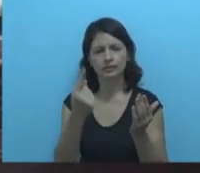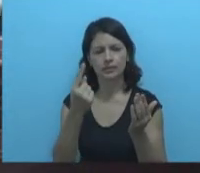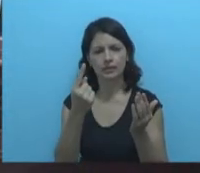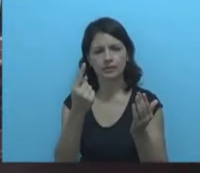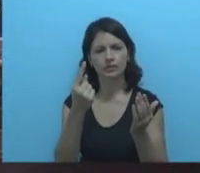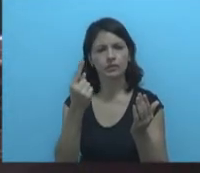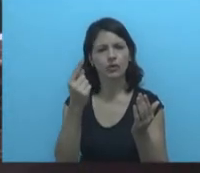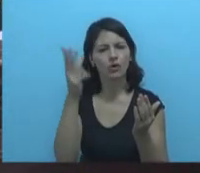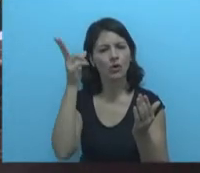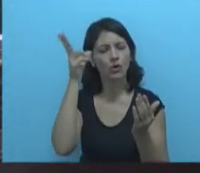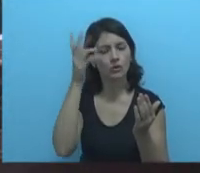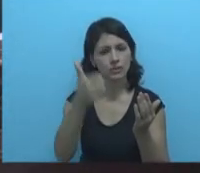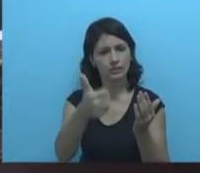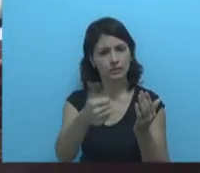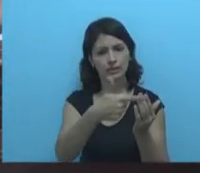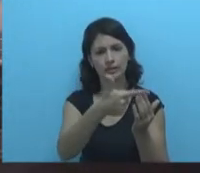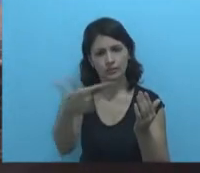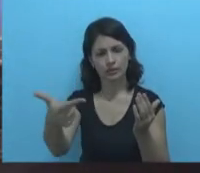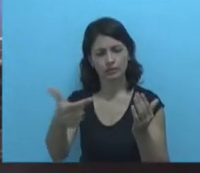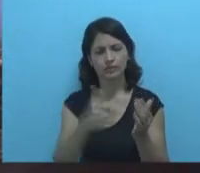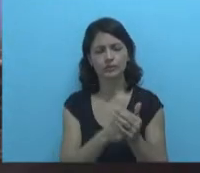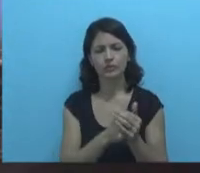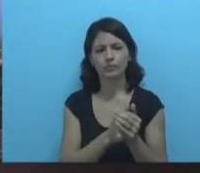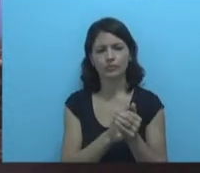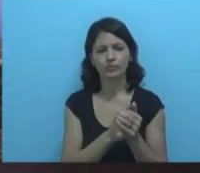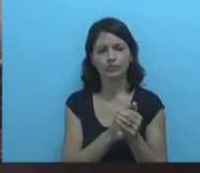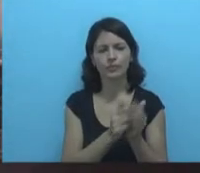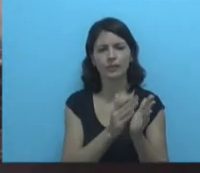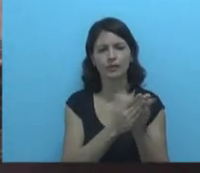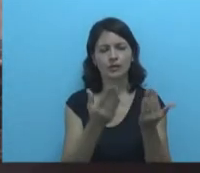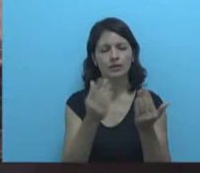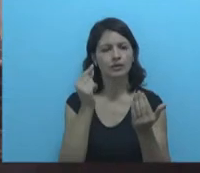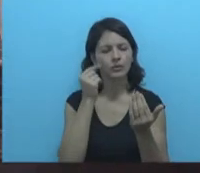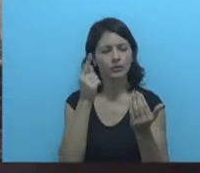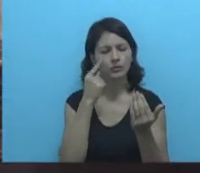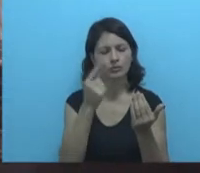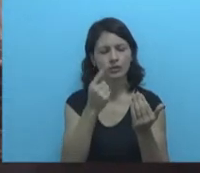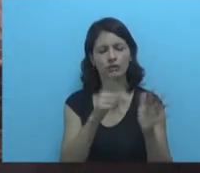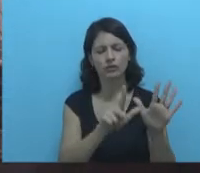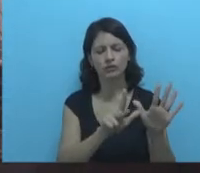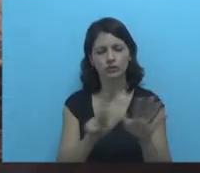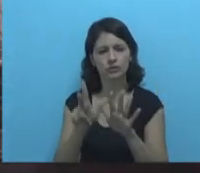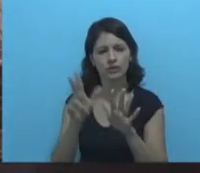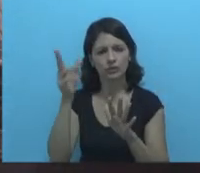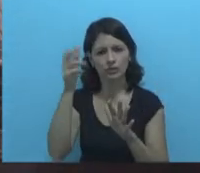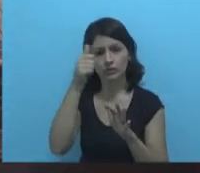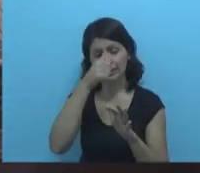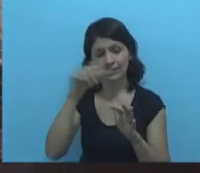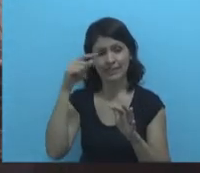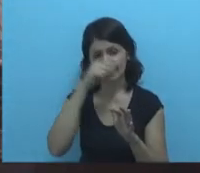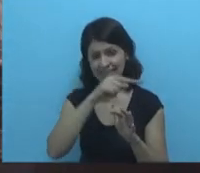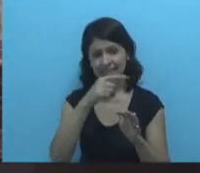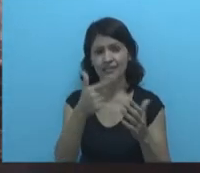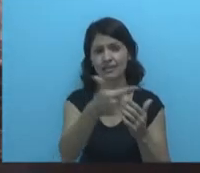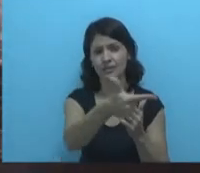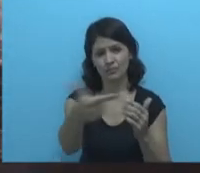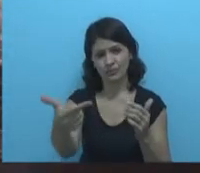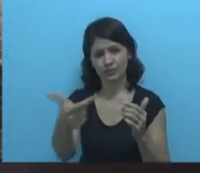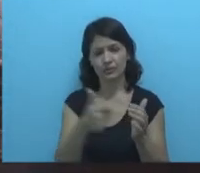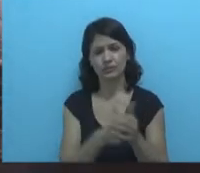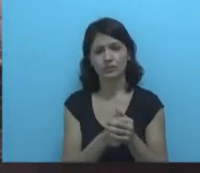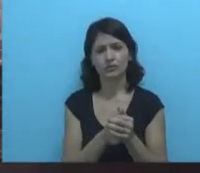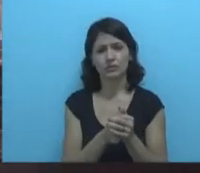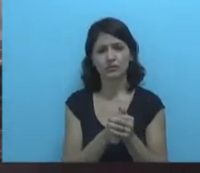43186, diputada Armas Velavi, preferencia para una sesión. Expediente 41867, el diputado Real, preferencia para una